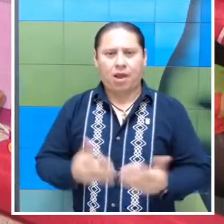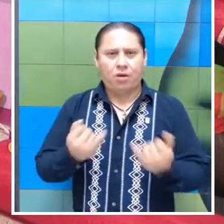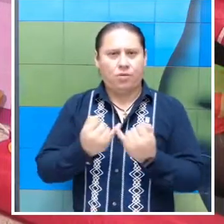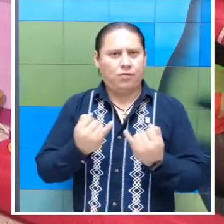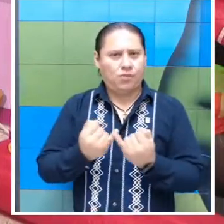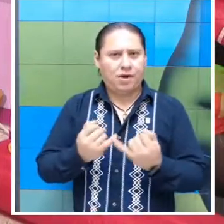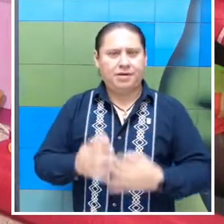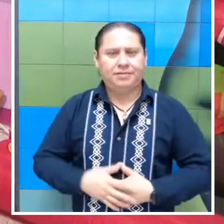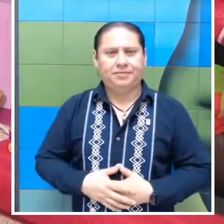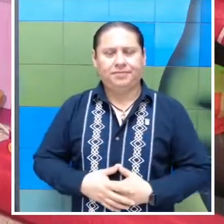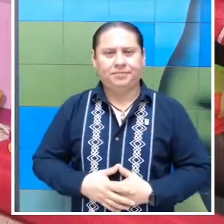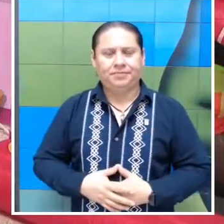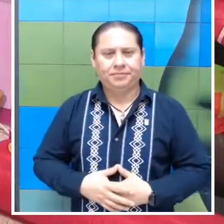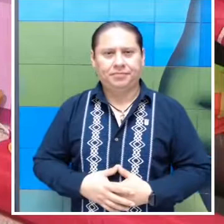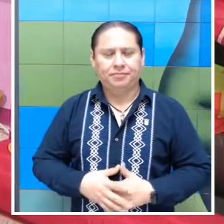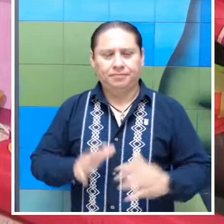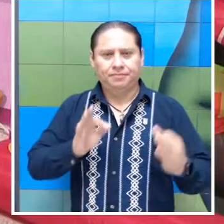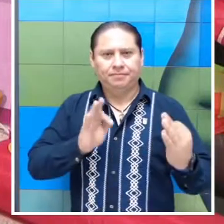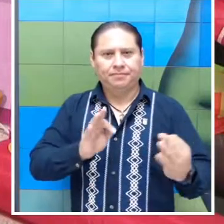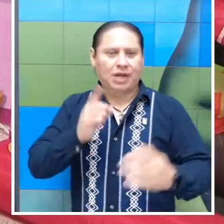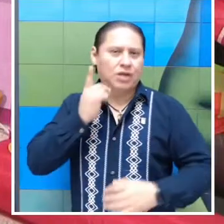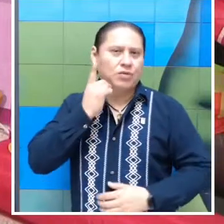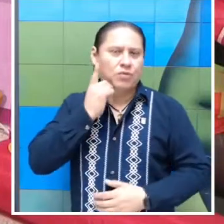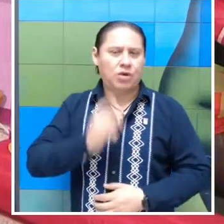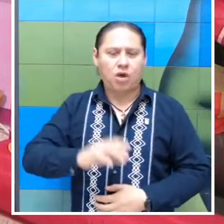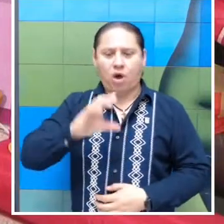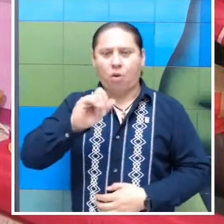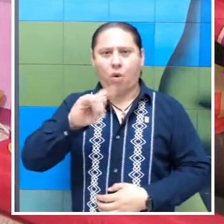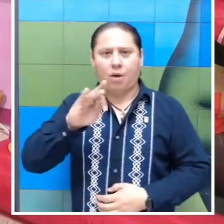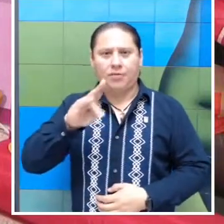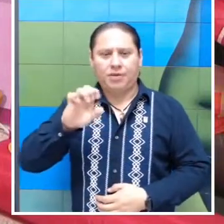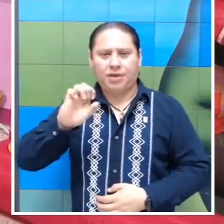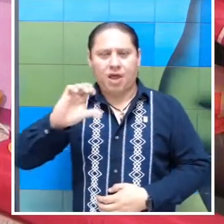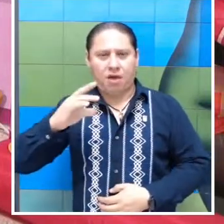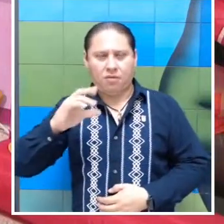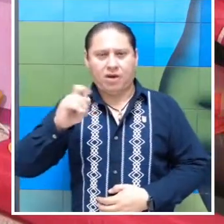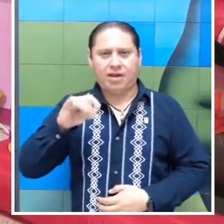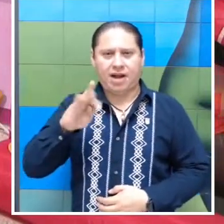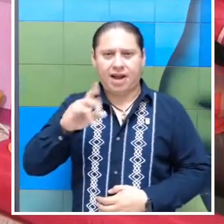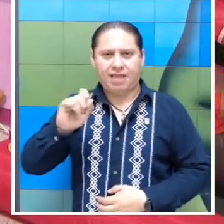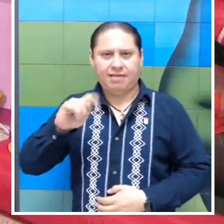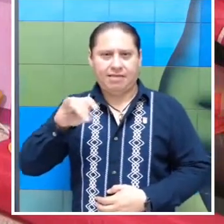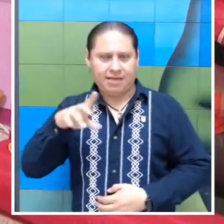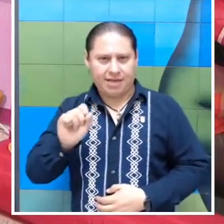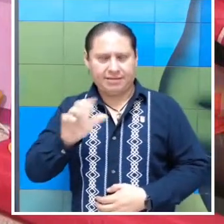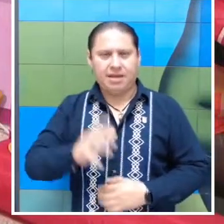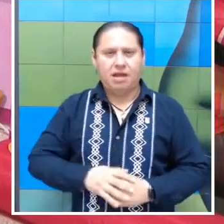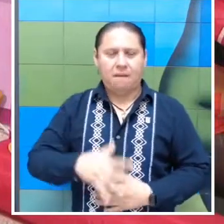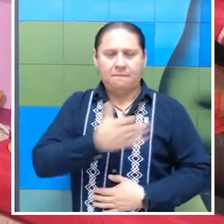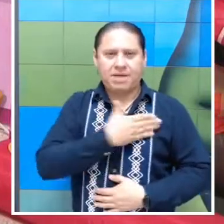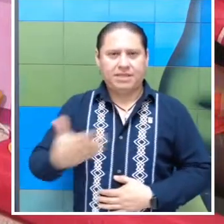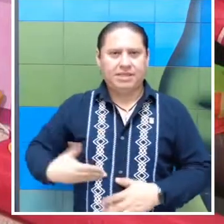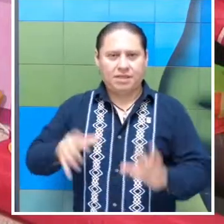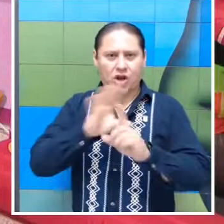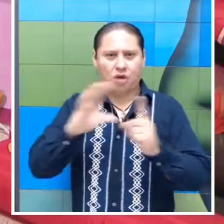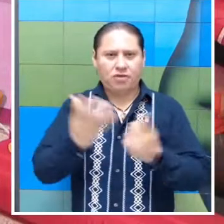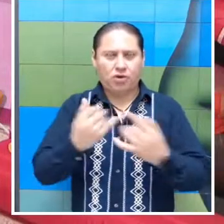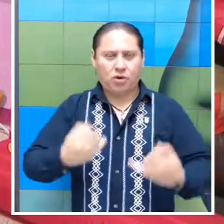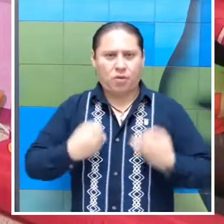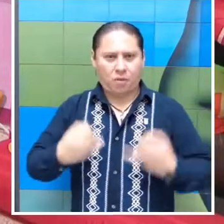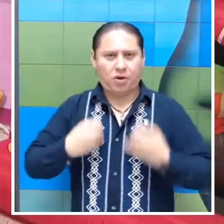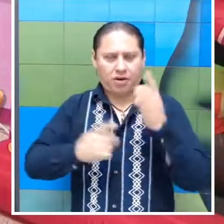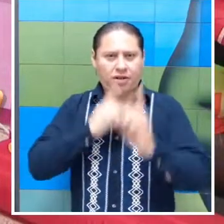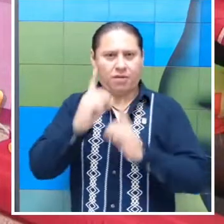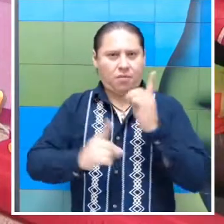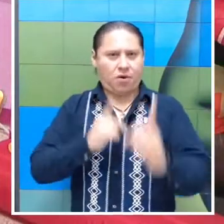Contamos también con la distinguida presencia del diputado Cuauhtémoc Manuel Hernández Gómez, presidente de la Comisión de Juventud